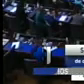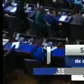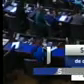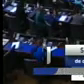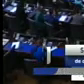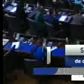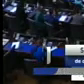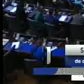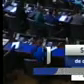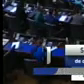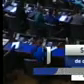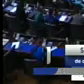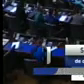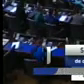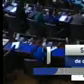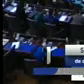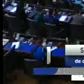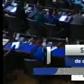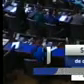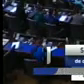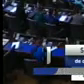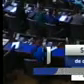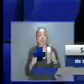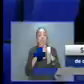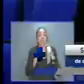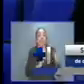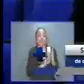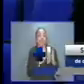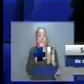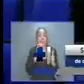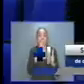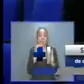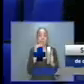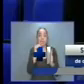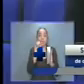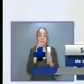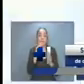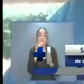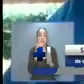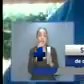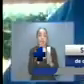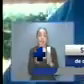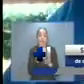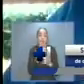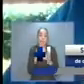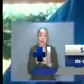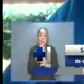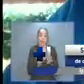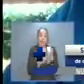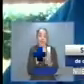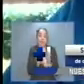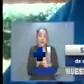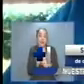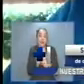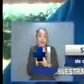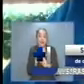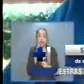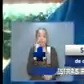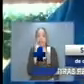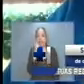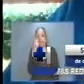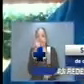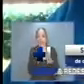García para poder continuar con el proceso judicial por parte de Fiscalía referente al delito de